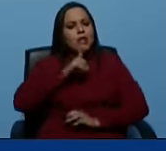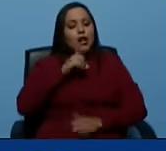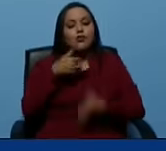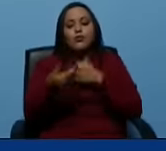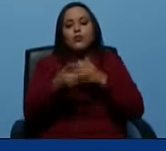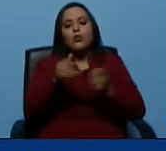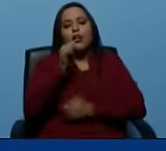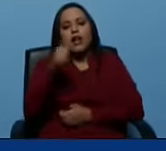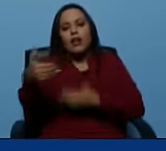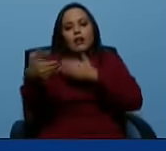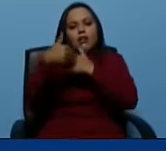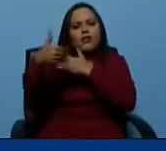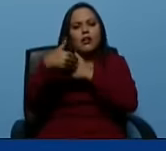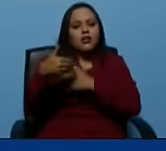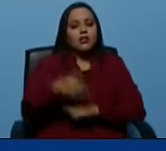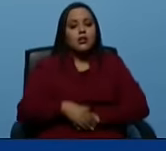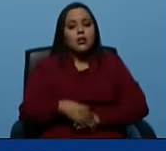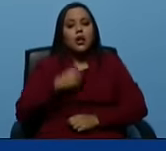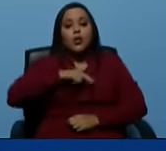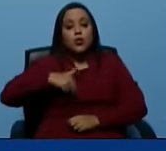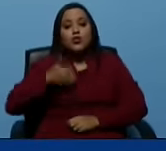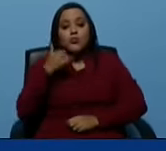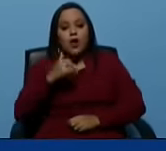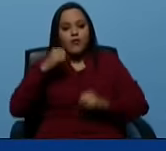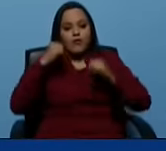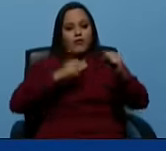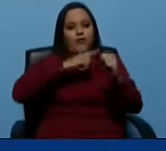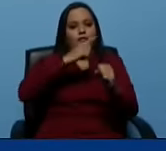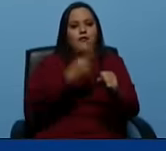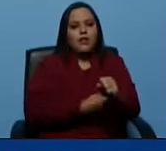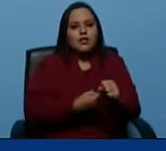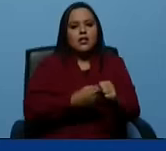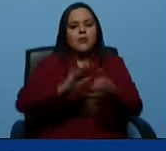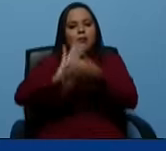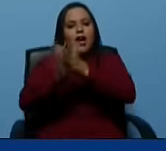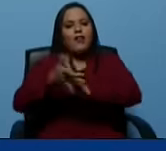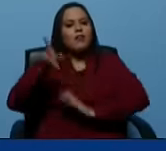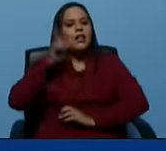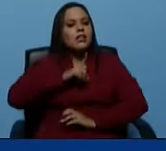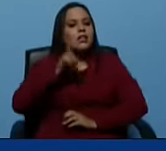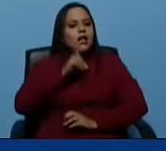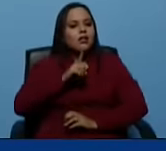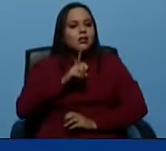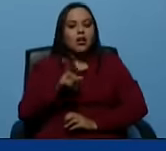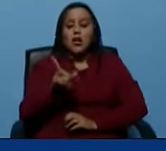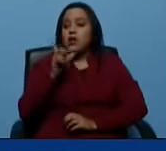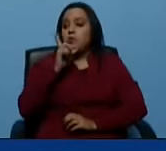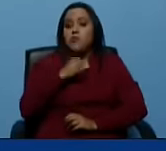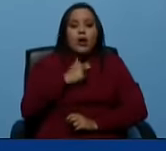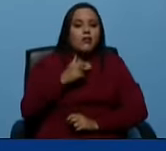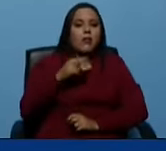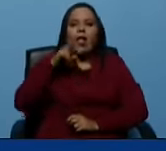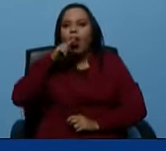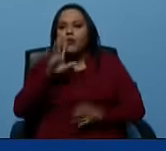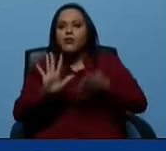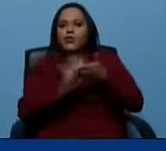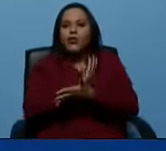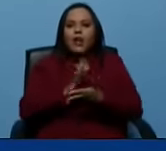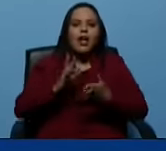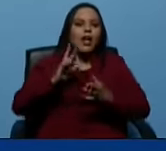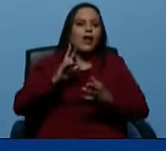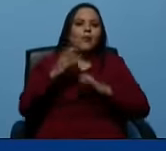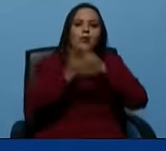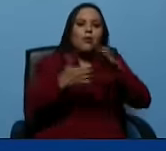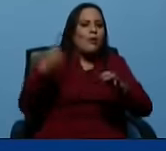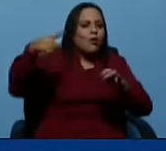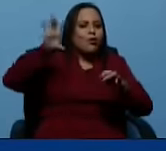tenga el poder que tenga. Nosotros tenemos el poder para vencer la mentira. Así que no practico la diplomacia de micrófono. Respeto